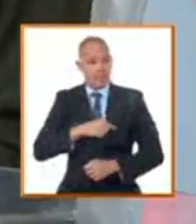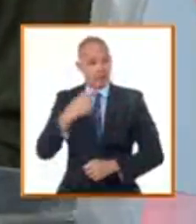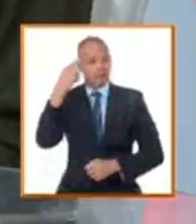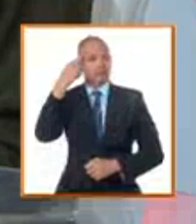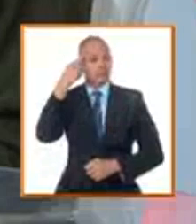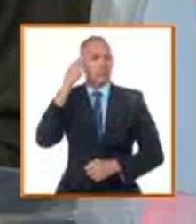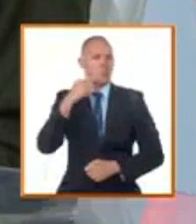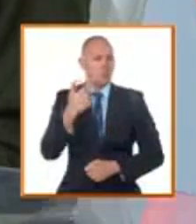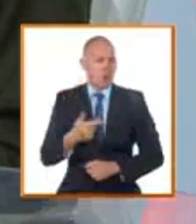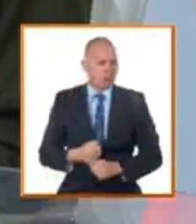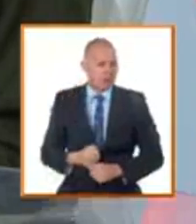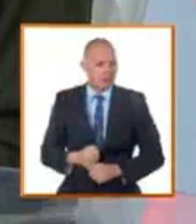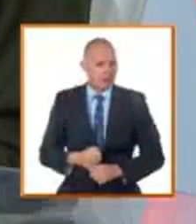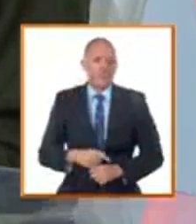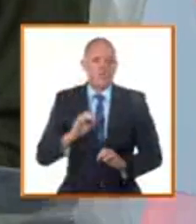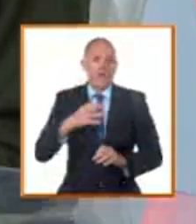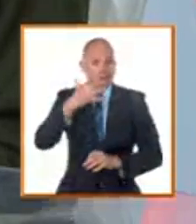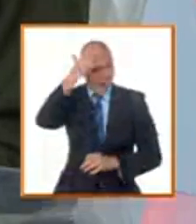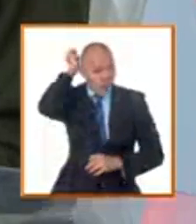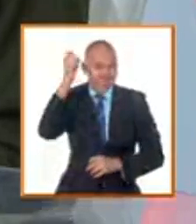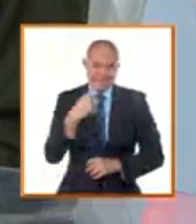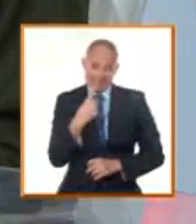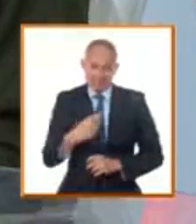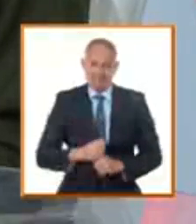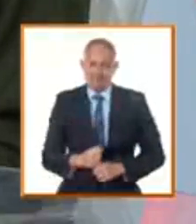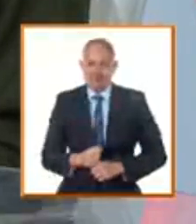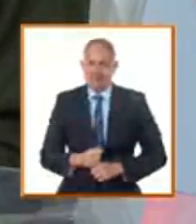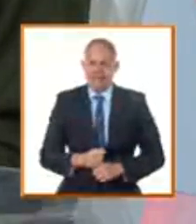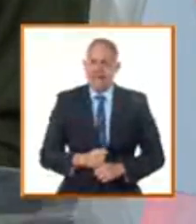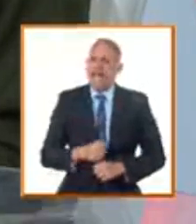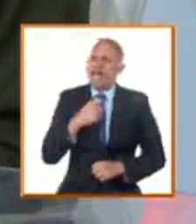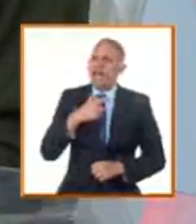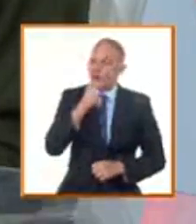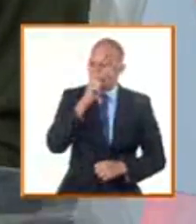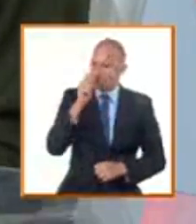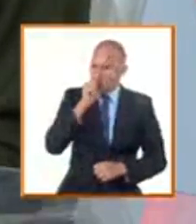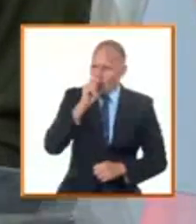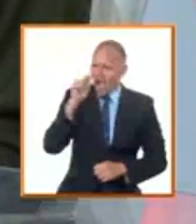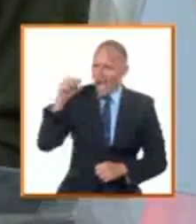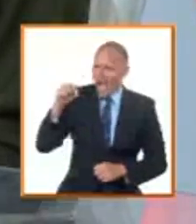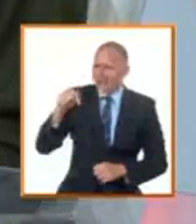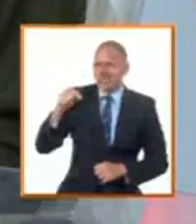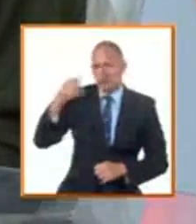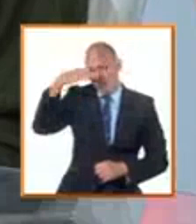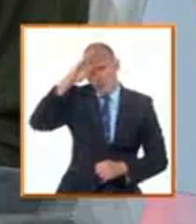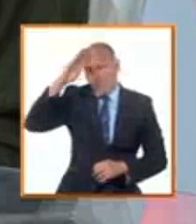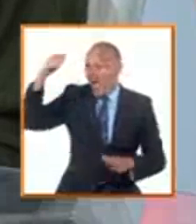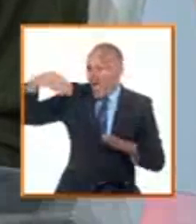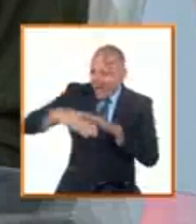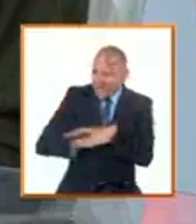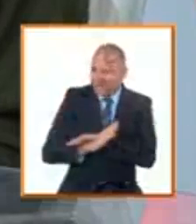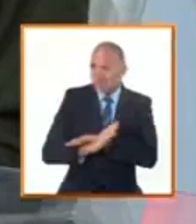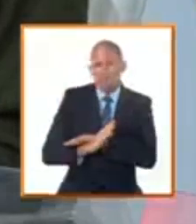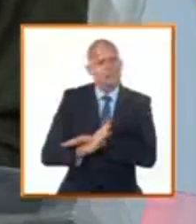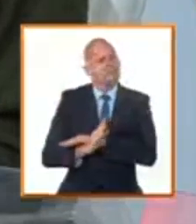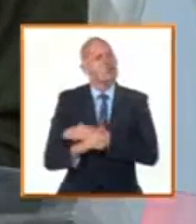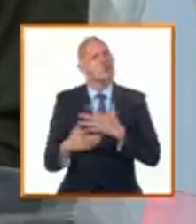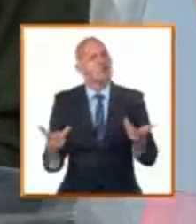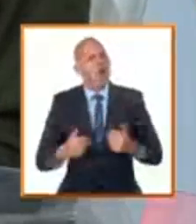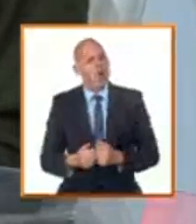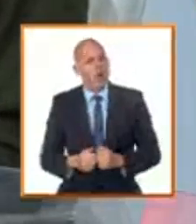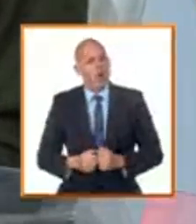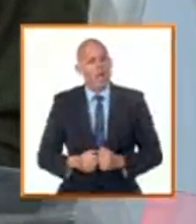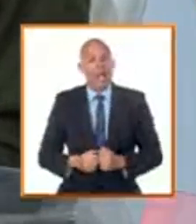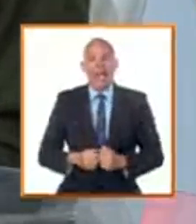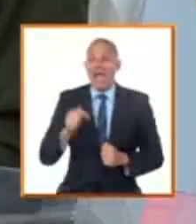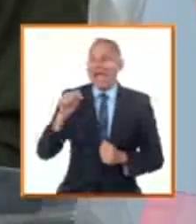este enfrentamiento. Y cito: la droga para entrar aquí tiene que ser a sangre y fuego, y solo podrá entrar